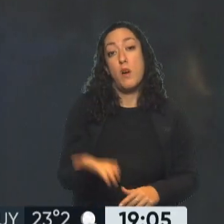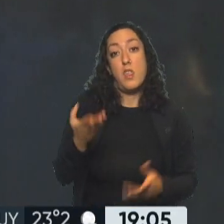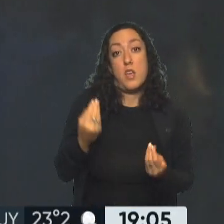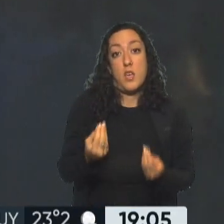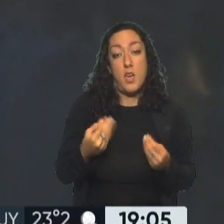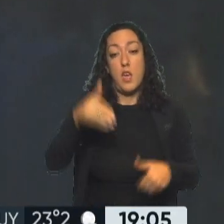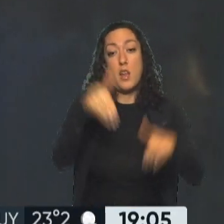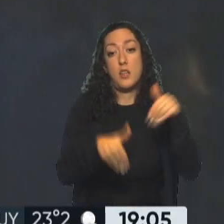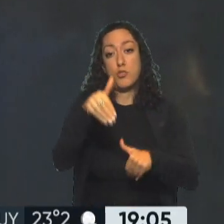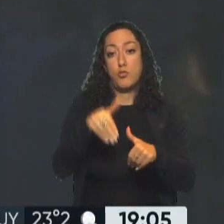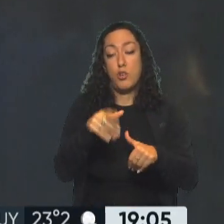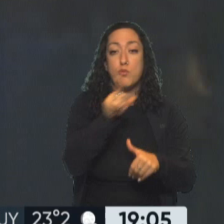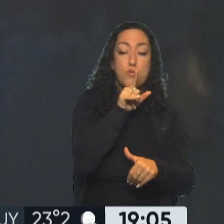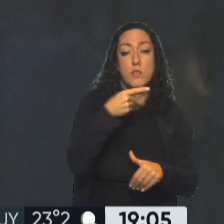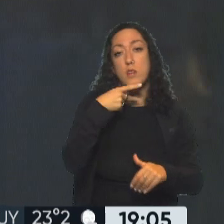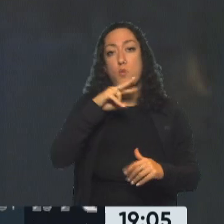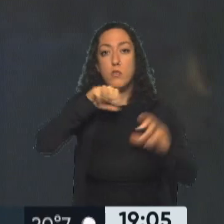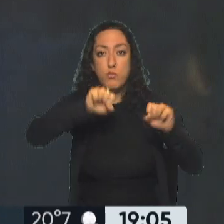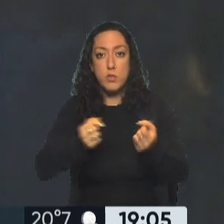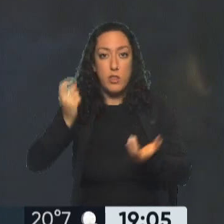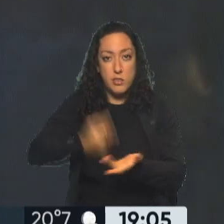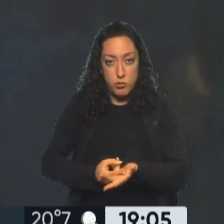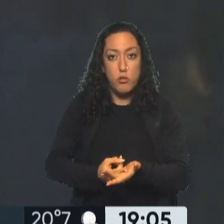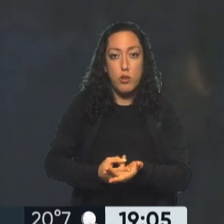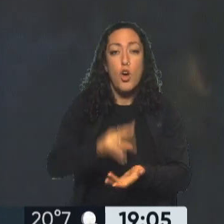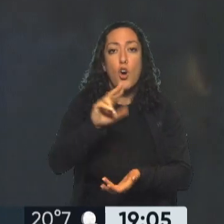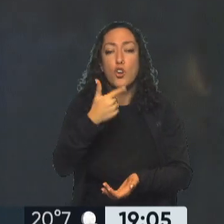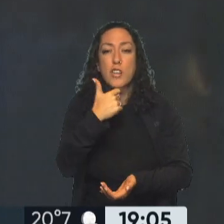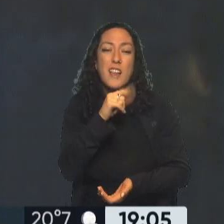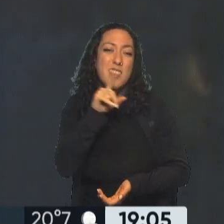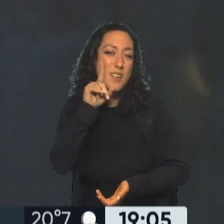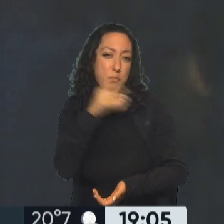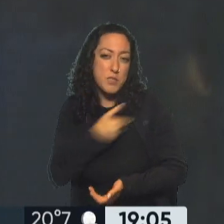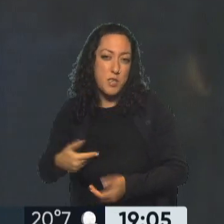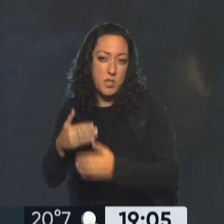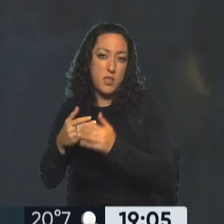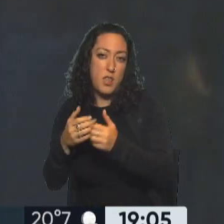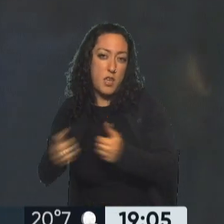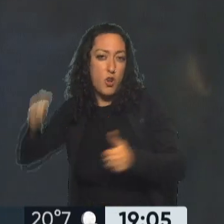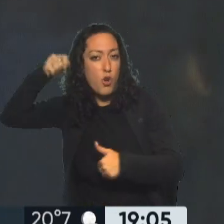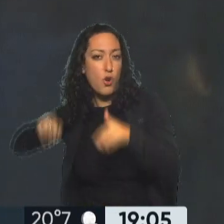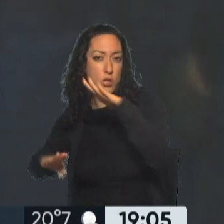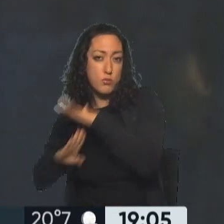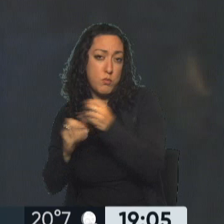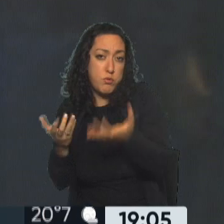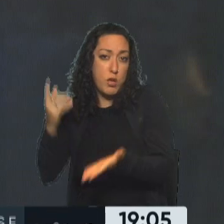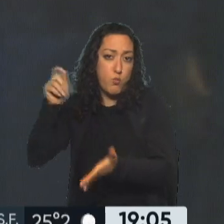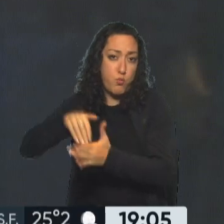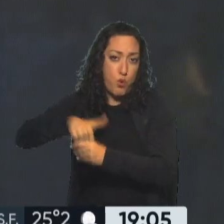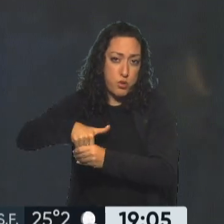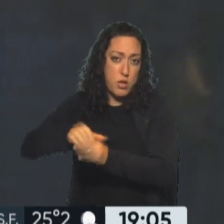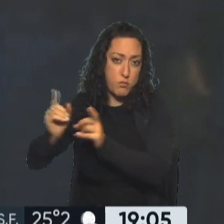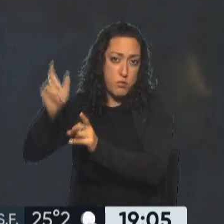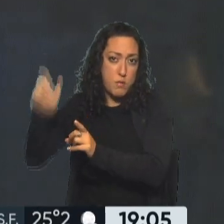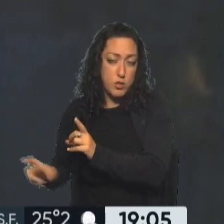suspendieron las elecciones en Tucumán y en San Juan. Horacio Rosati, además de presidente de la Corte, por un fallo que él mismo votó, es